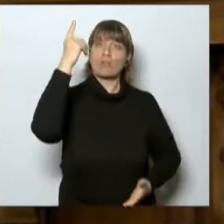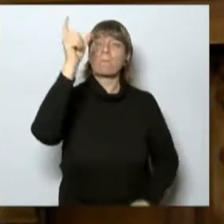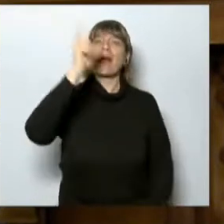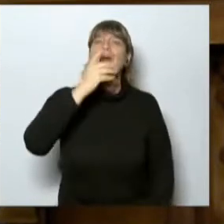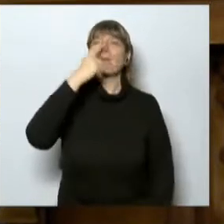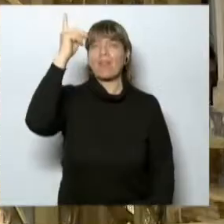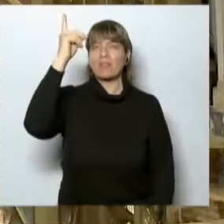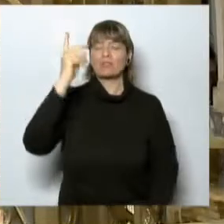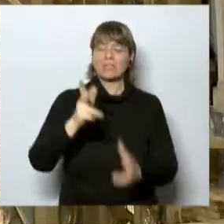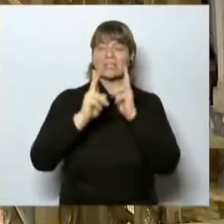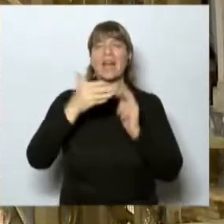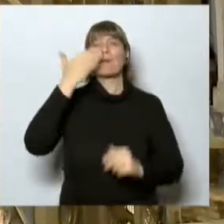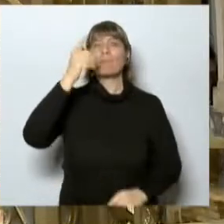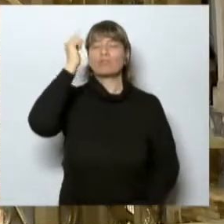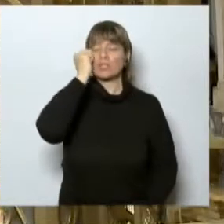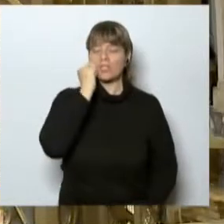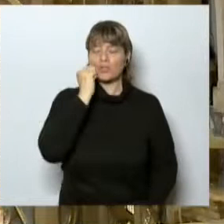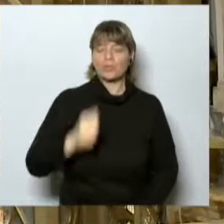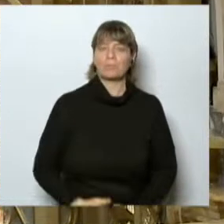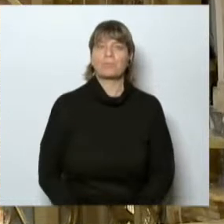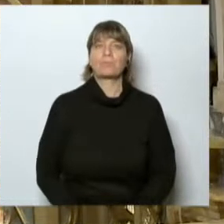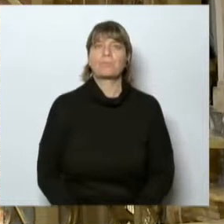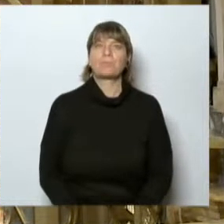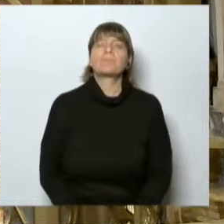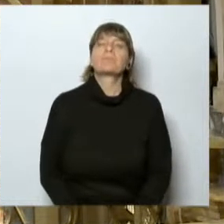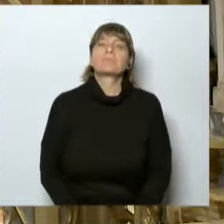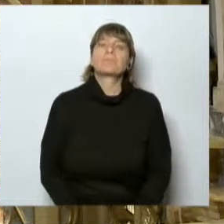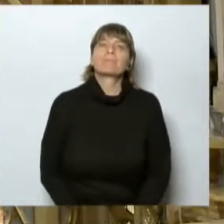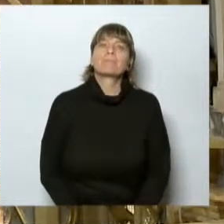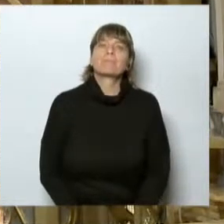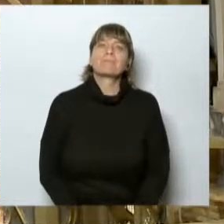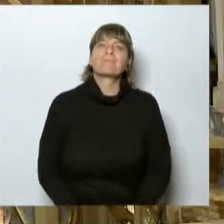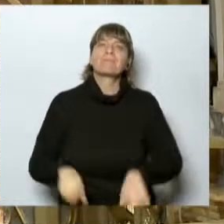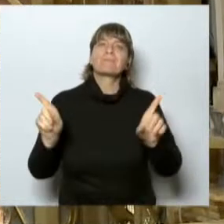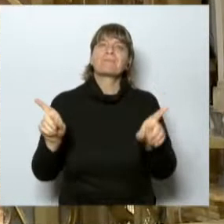Palabra de Dios. Te alabamos, Señor.